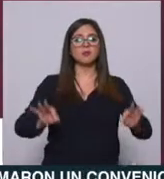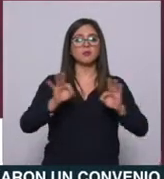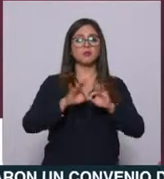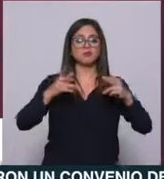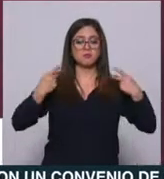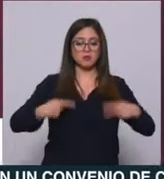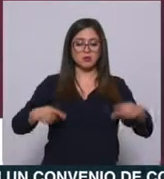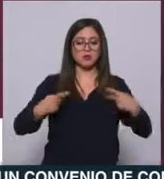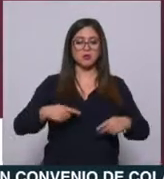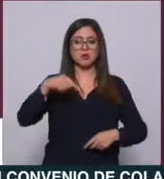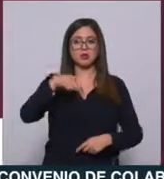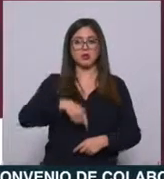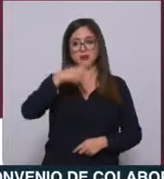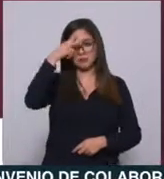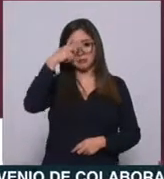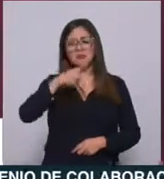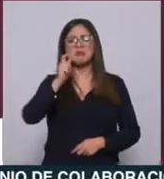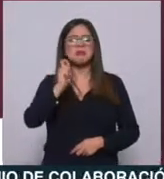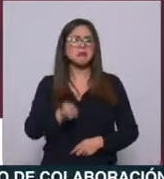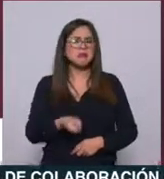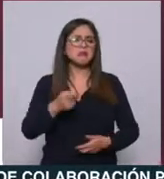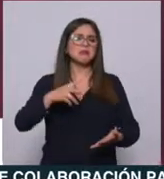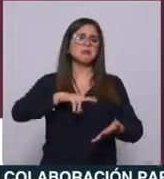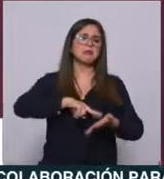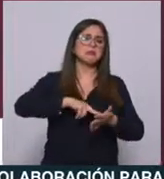Van a ser ingenieros,